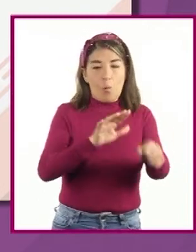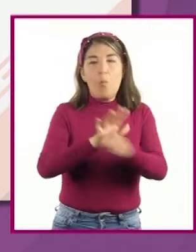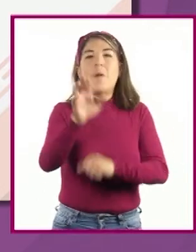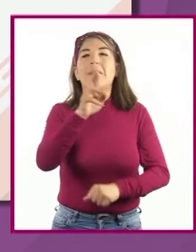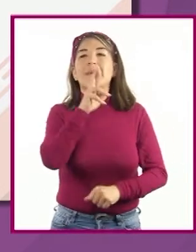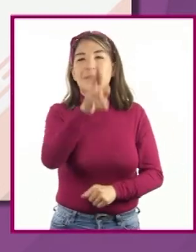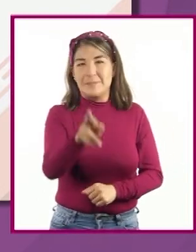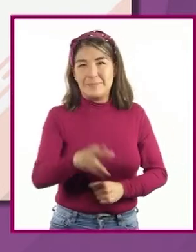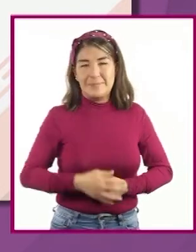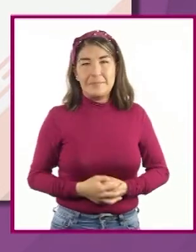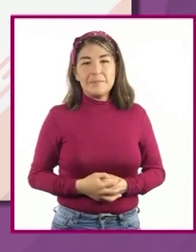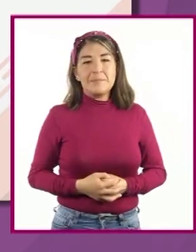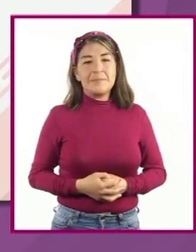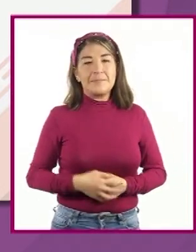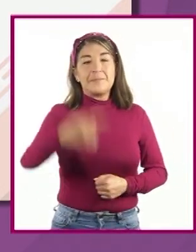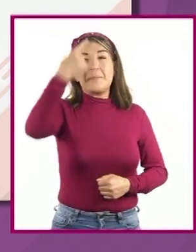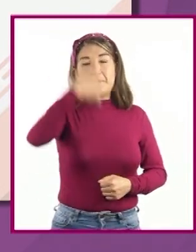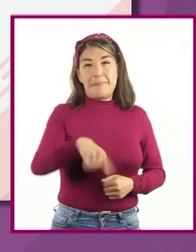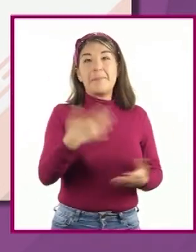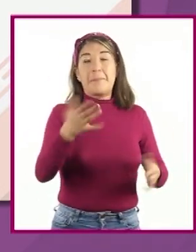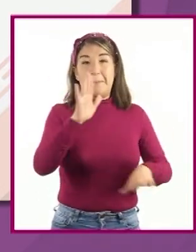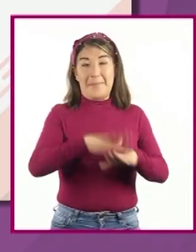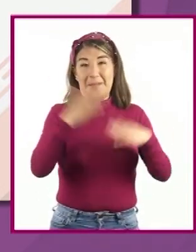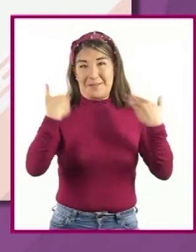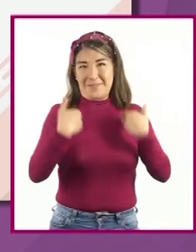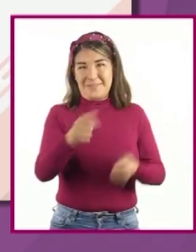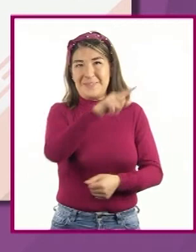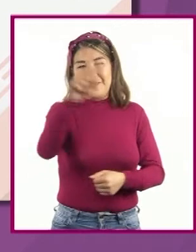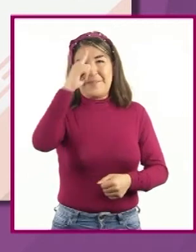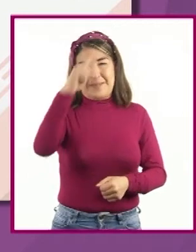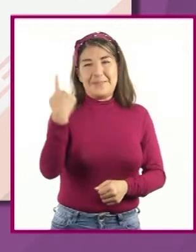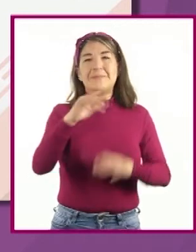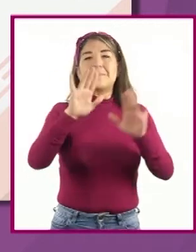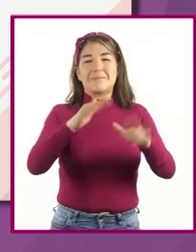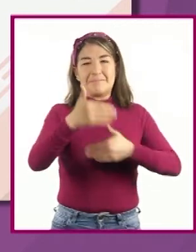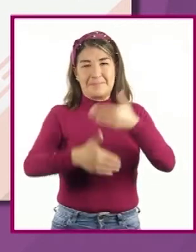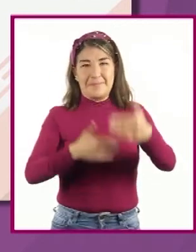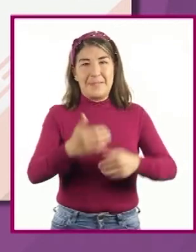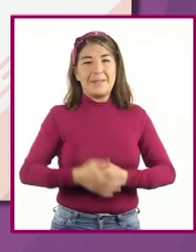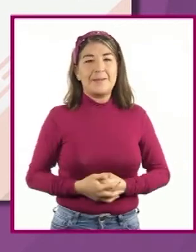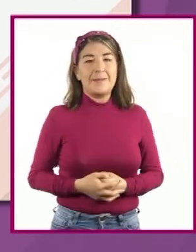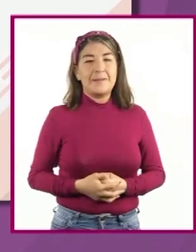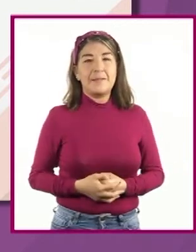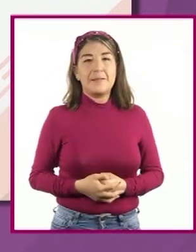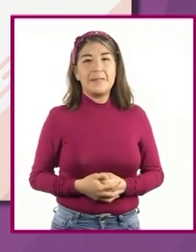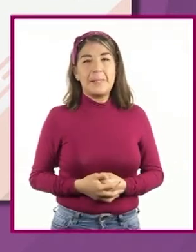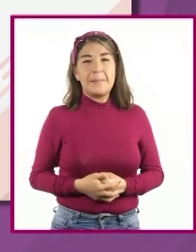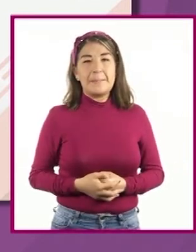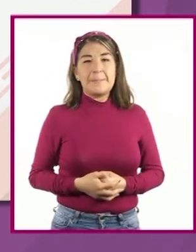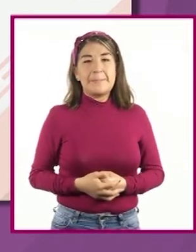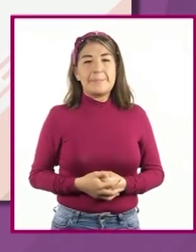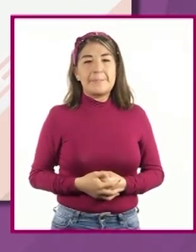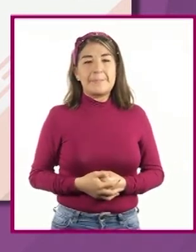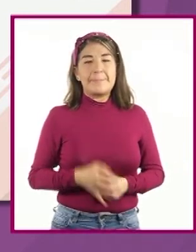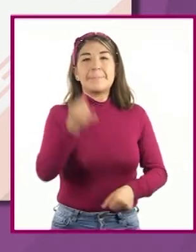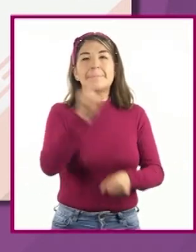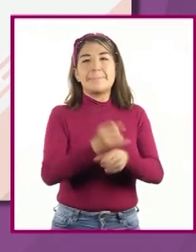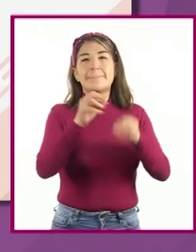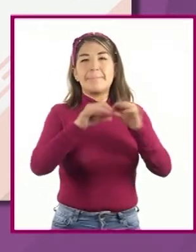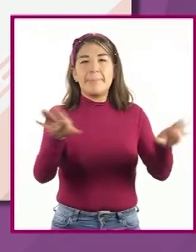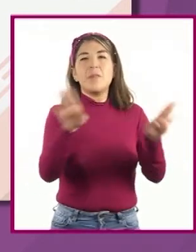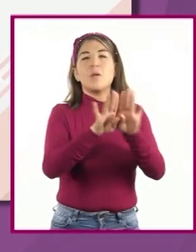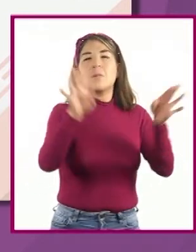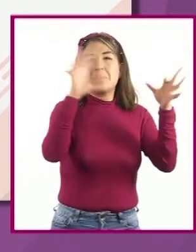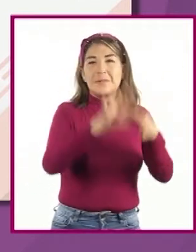resultados. Para que resulte más sencillo, vamos por partes. Un informe de experimento científico